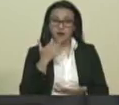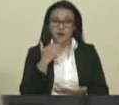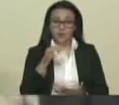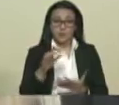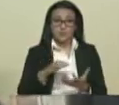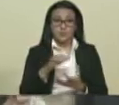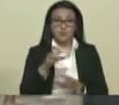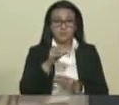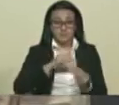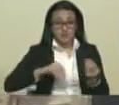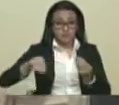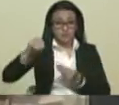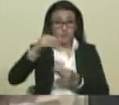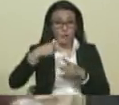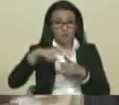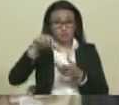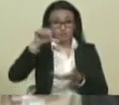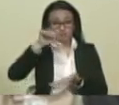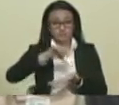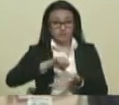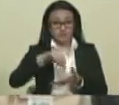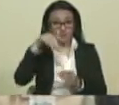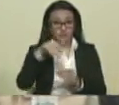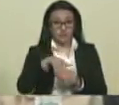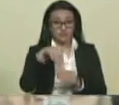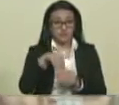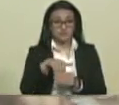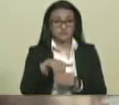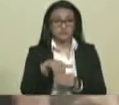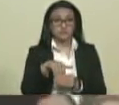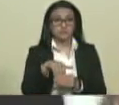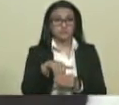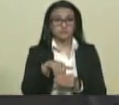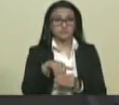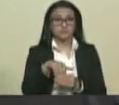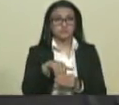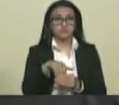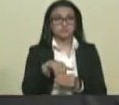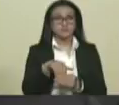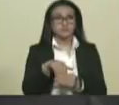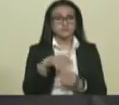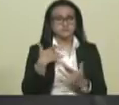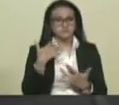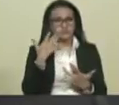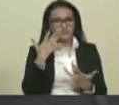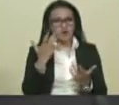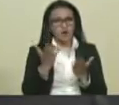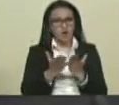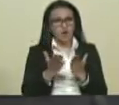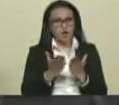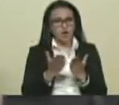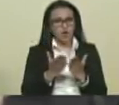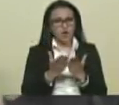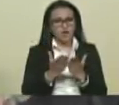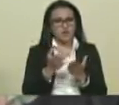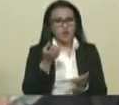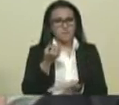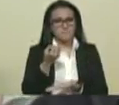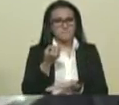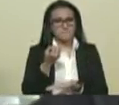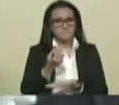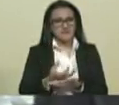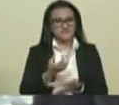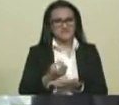inconveniente, reubicar nuevos centros de votación. Más temprano yo pude verificar en el Colegio Mater Salvatoris en Las Mercedes el